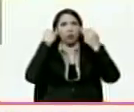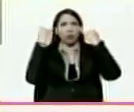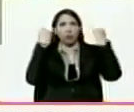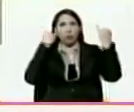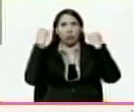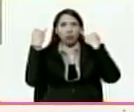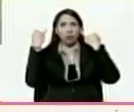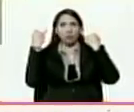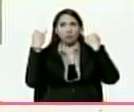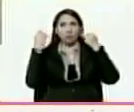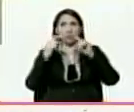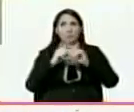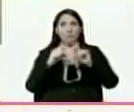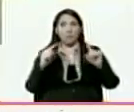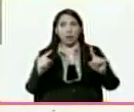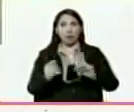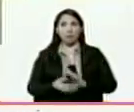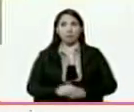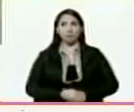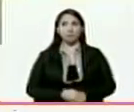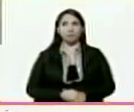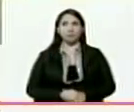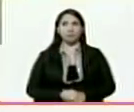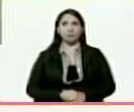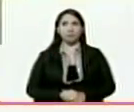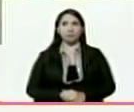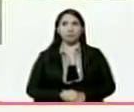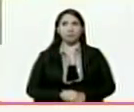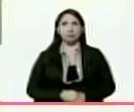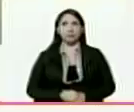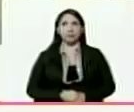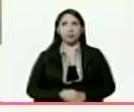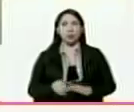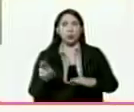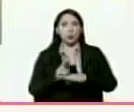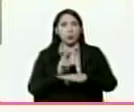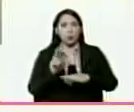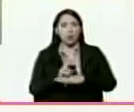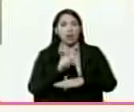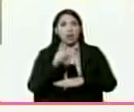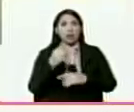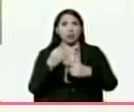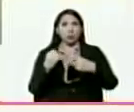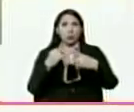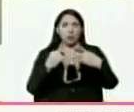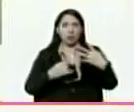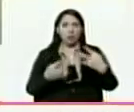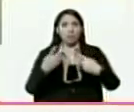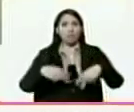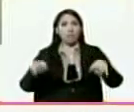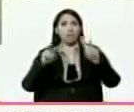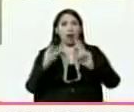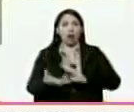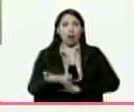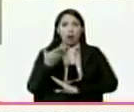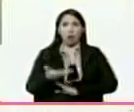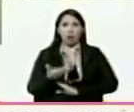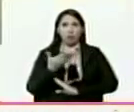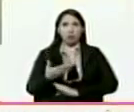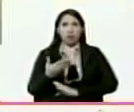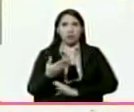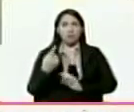para instrumentalizar estas herramientas tan valiosas para los pueblos, como las cortes